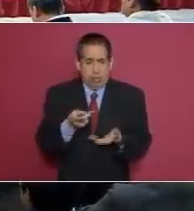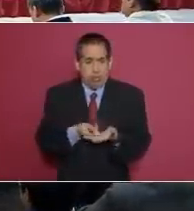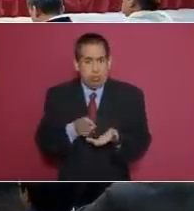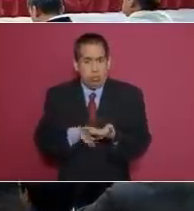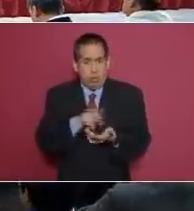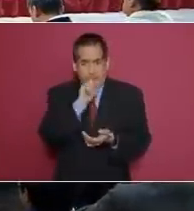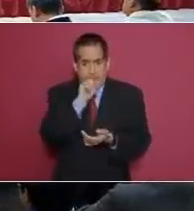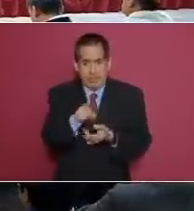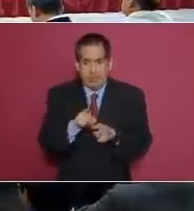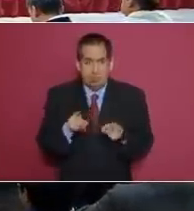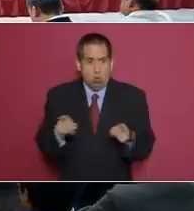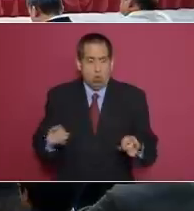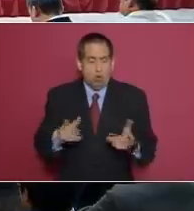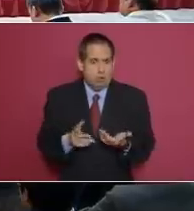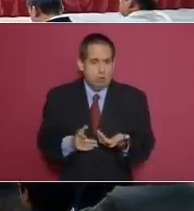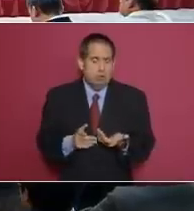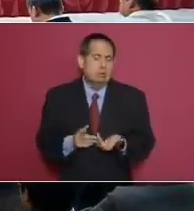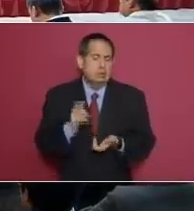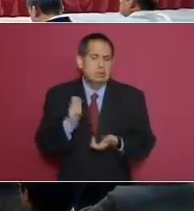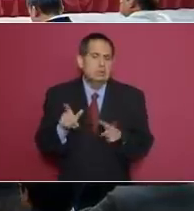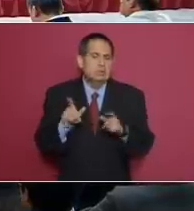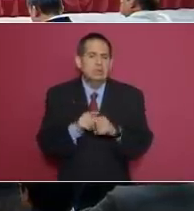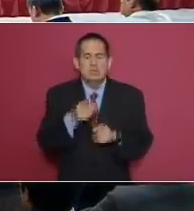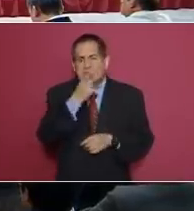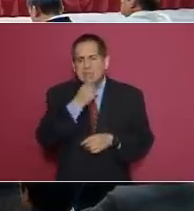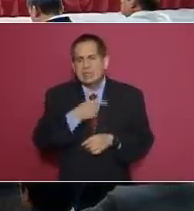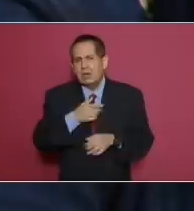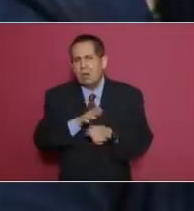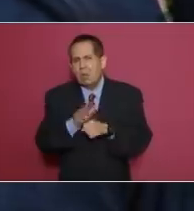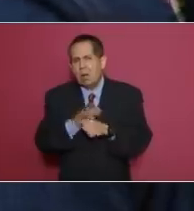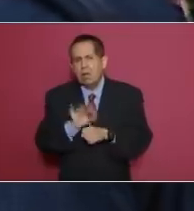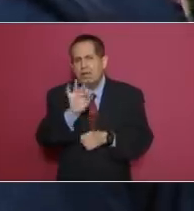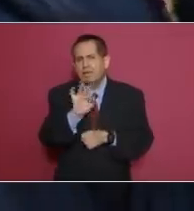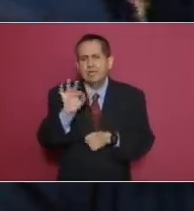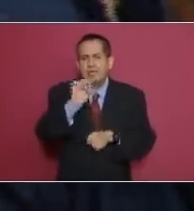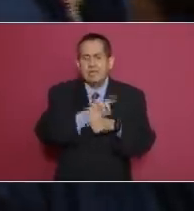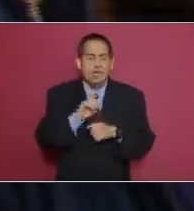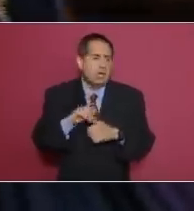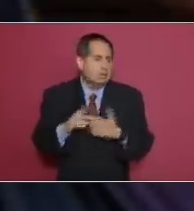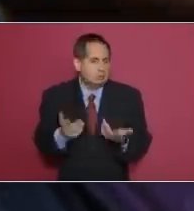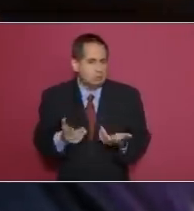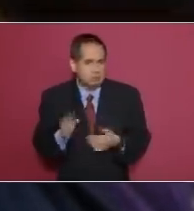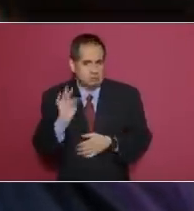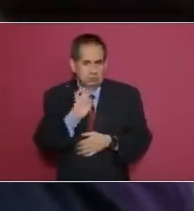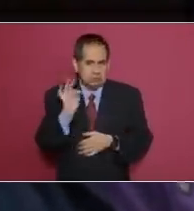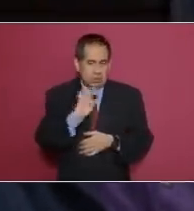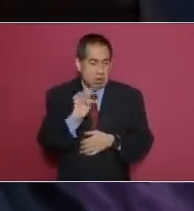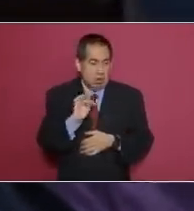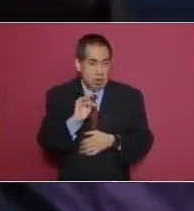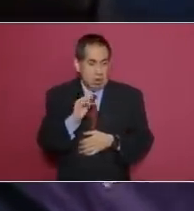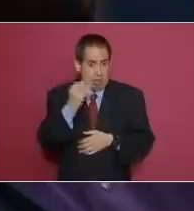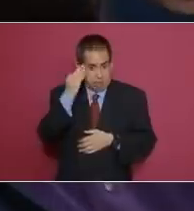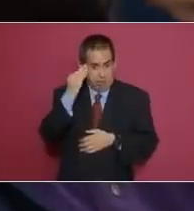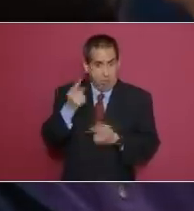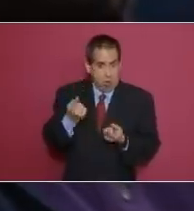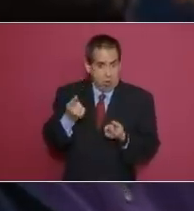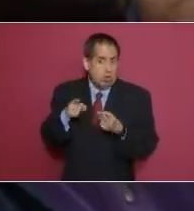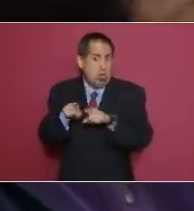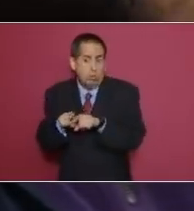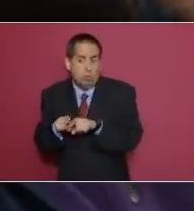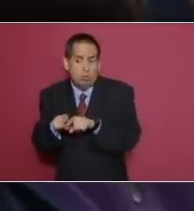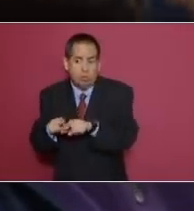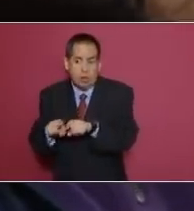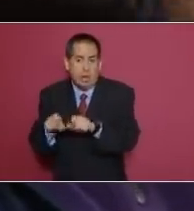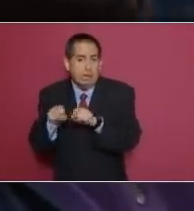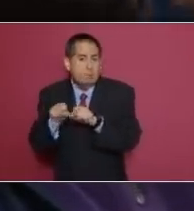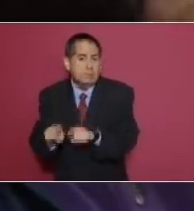pistas, digamos, y finalmente nada más que nos pueda aclarar exactamente en qué fecha fue, porque si no, estuvo durante un buen tiempo